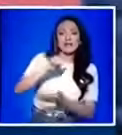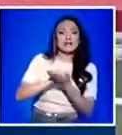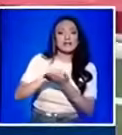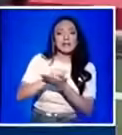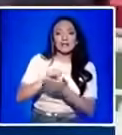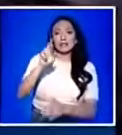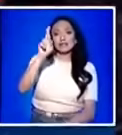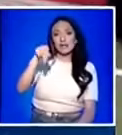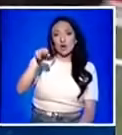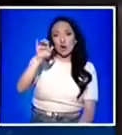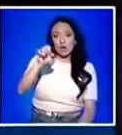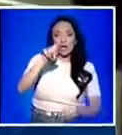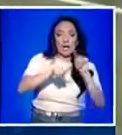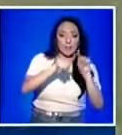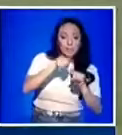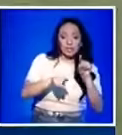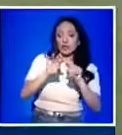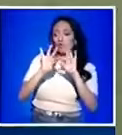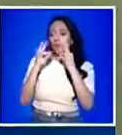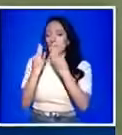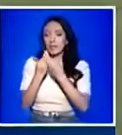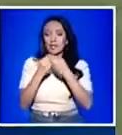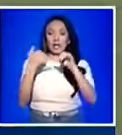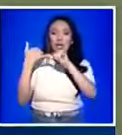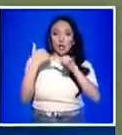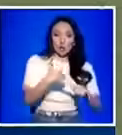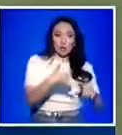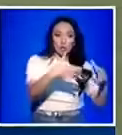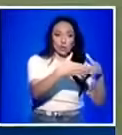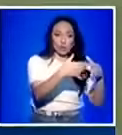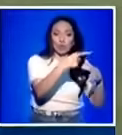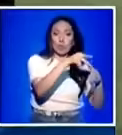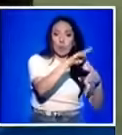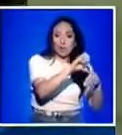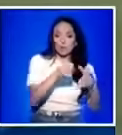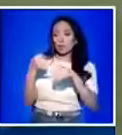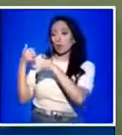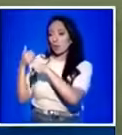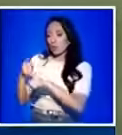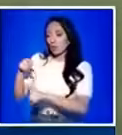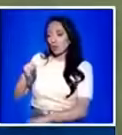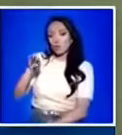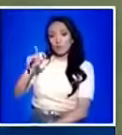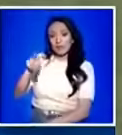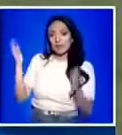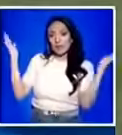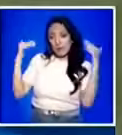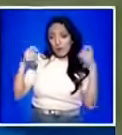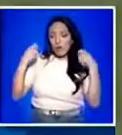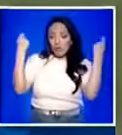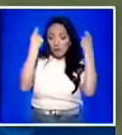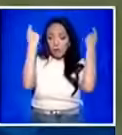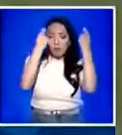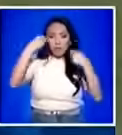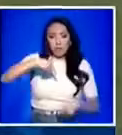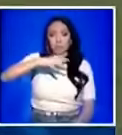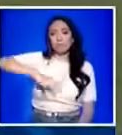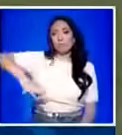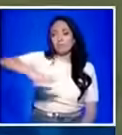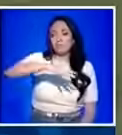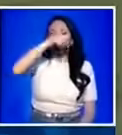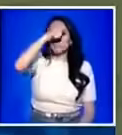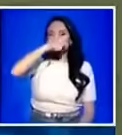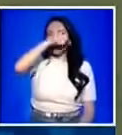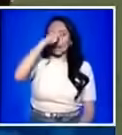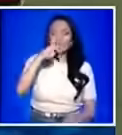a amigos, familiares, tanto del Club Guano como del Club Milan, para que se acerquen a vivir una verdadera fiesta, que es la que vamos a tener este día domingo